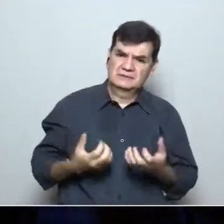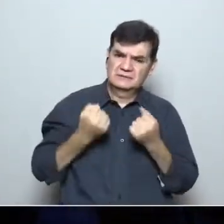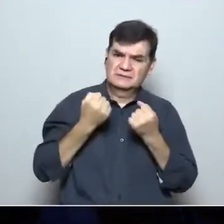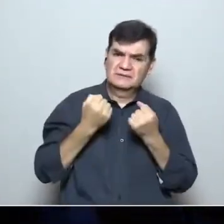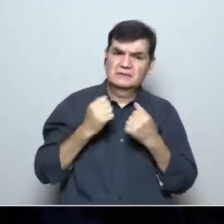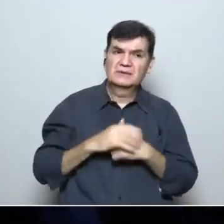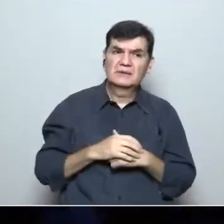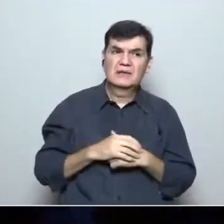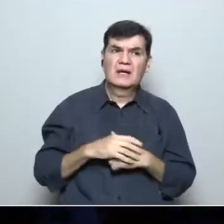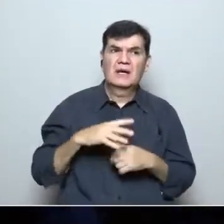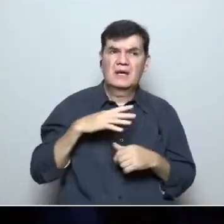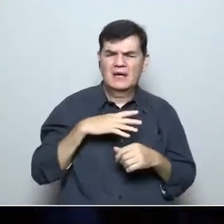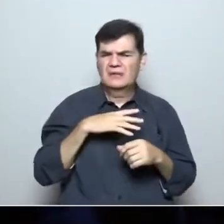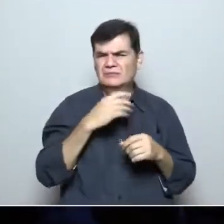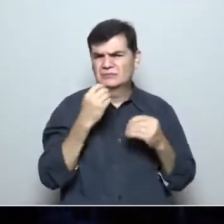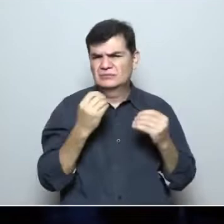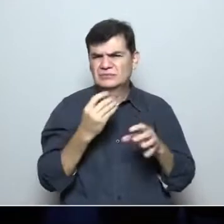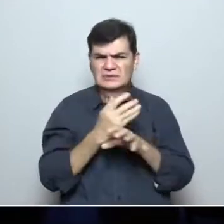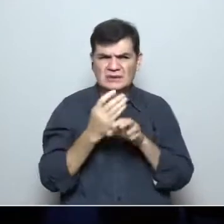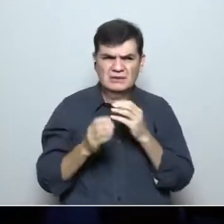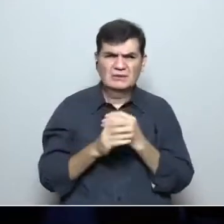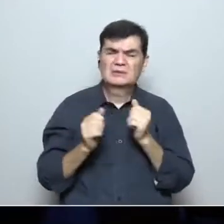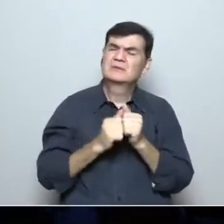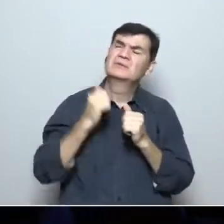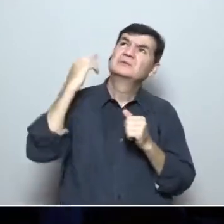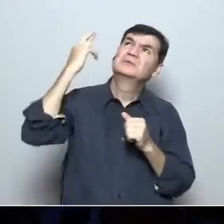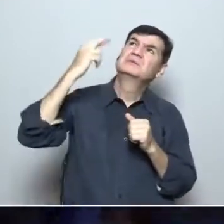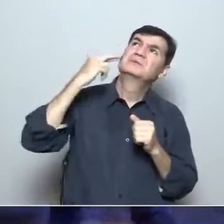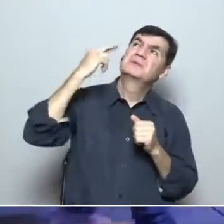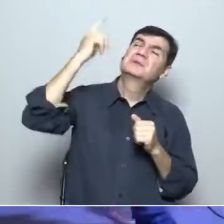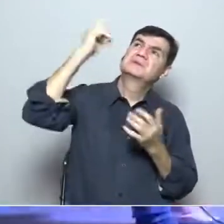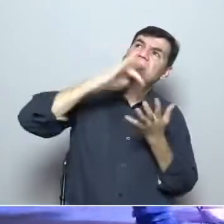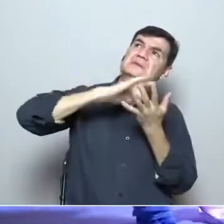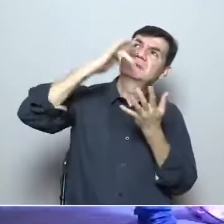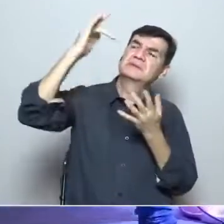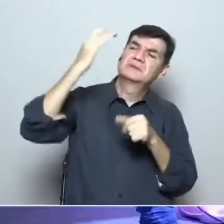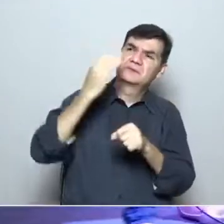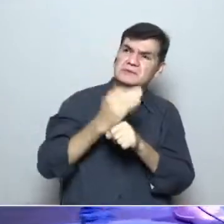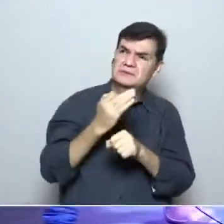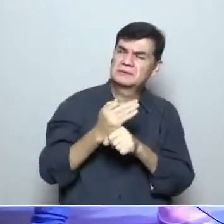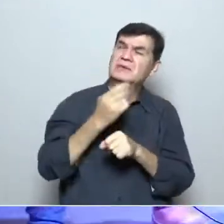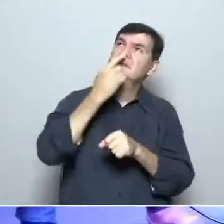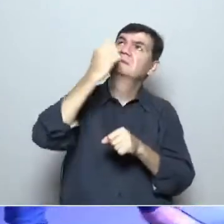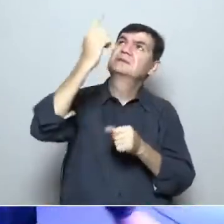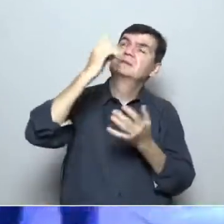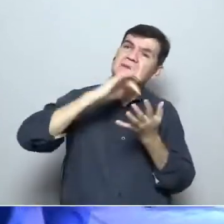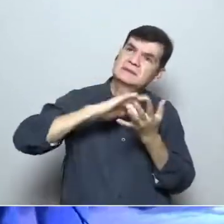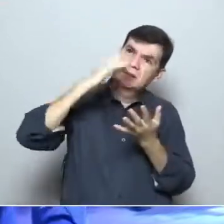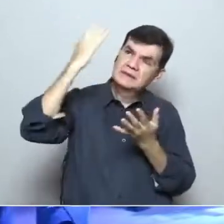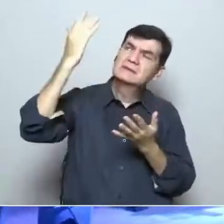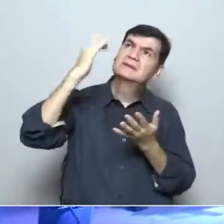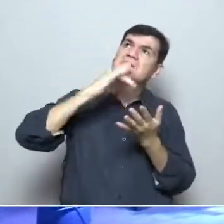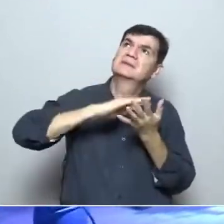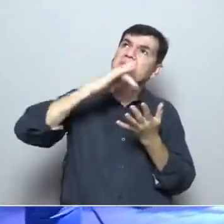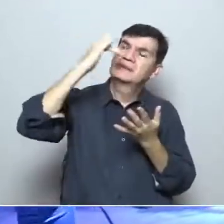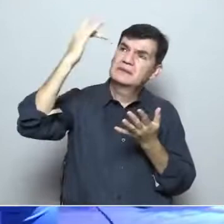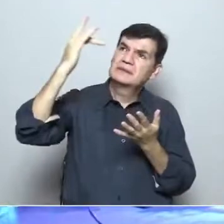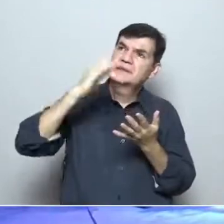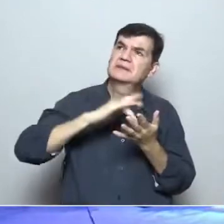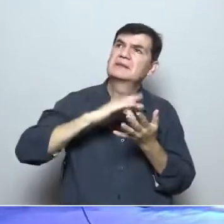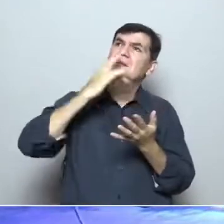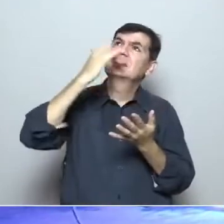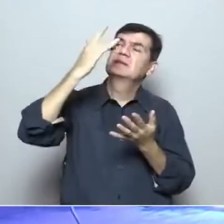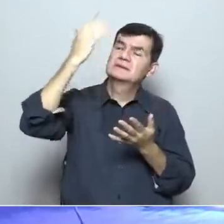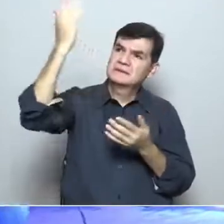Estamos. Hay mucho por qué darle gracias al Rey. Puedes levantar tus manos en este momento y decirle gracias. Gracias, levanta tus manos y